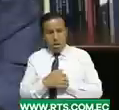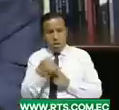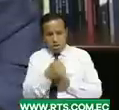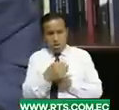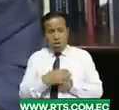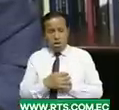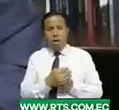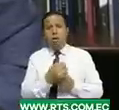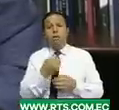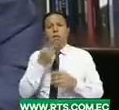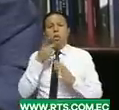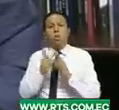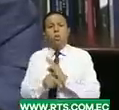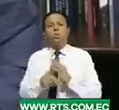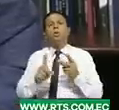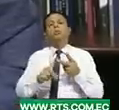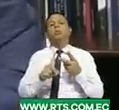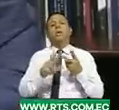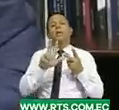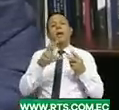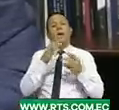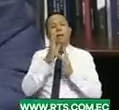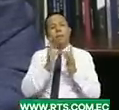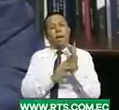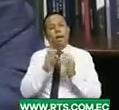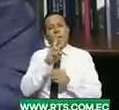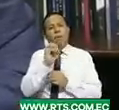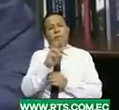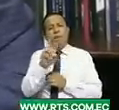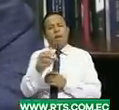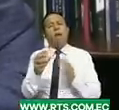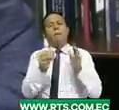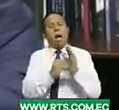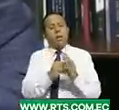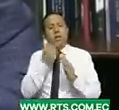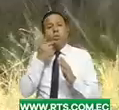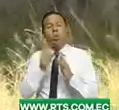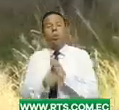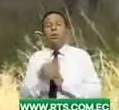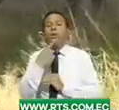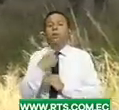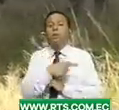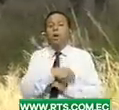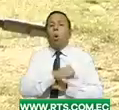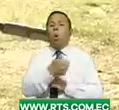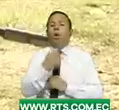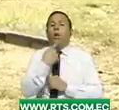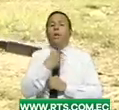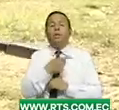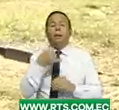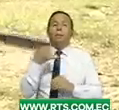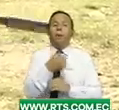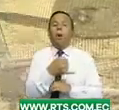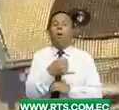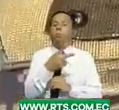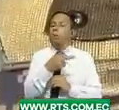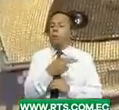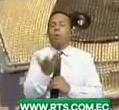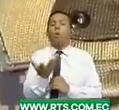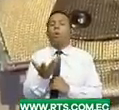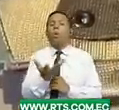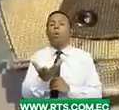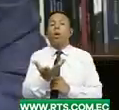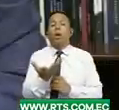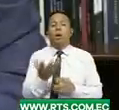de 2023 se receta una denuncia sobre una presunta violación hecho ocurrido a mediados del mes de diciembre